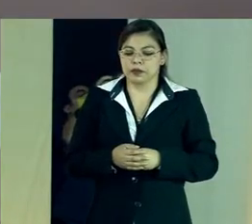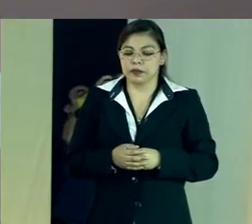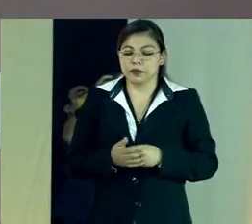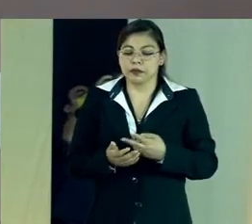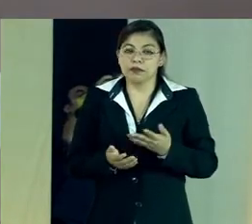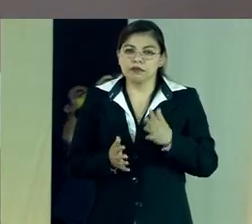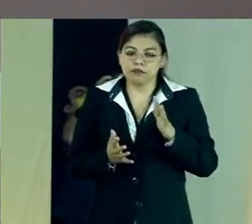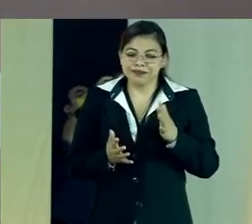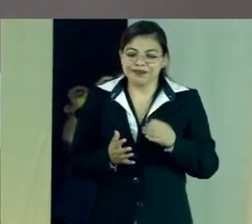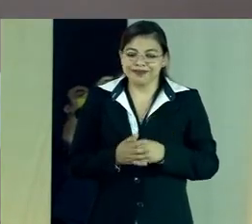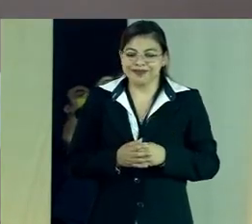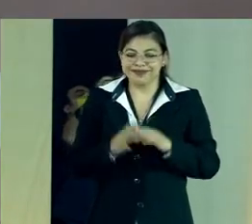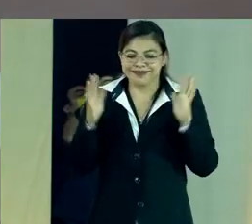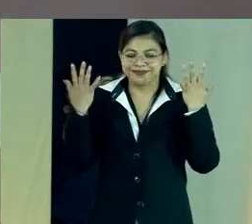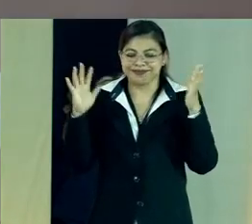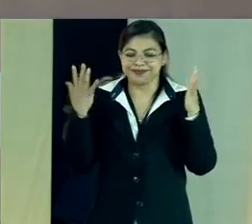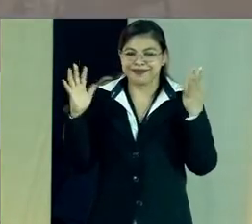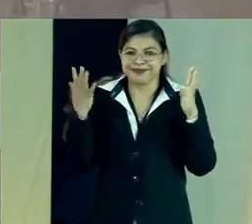pacientes